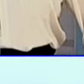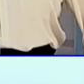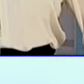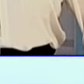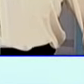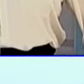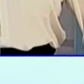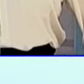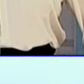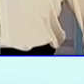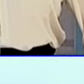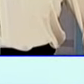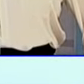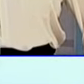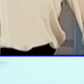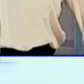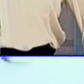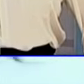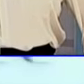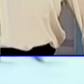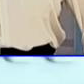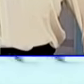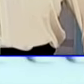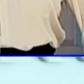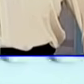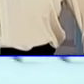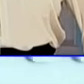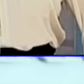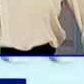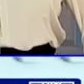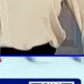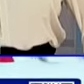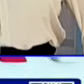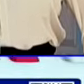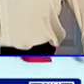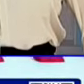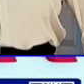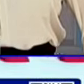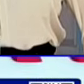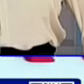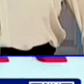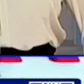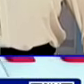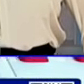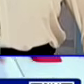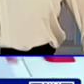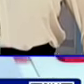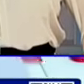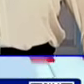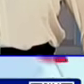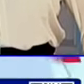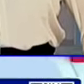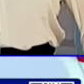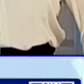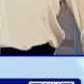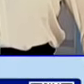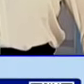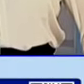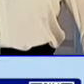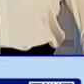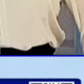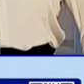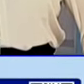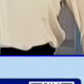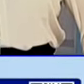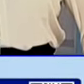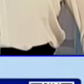una intensa lluvia hoy miércoles. Cada día suma un barrio nuevo que está declarándose en emergencia por los hundimientos, deslizamientos y